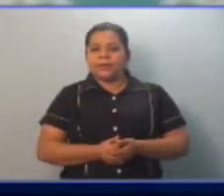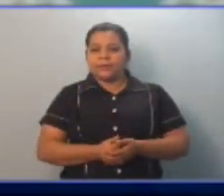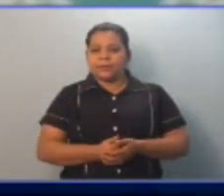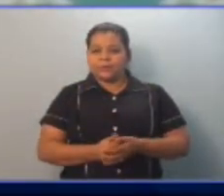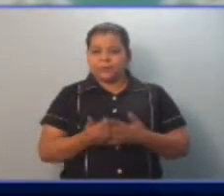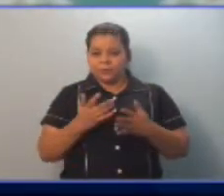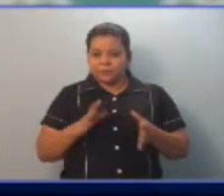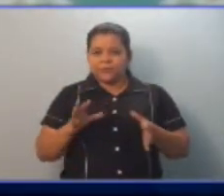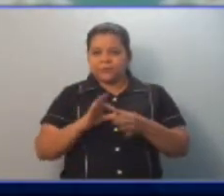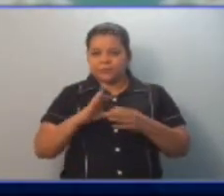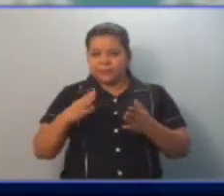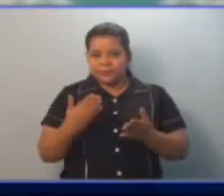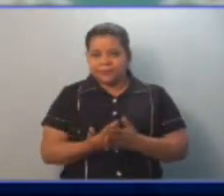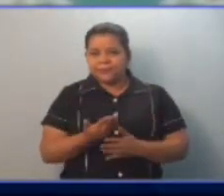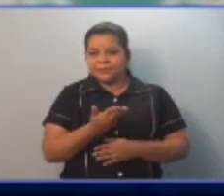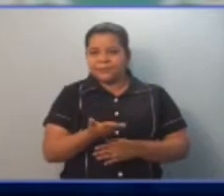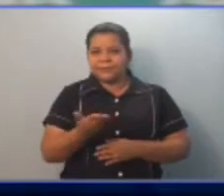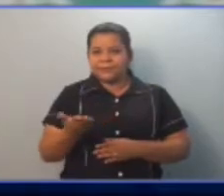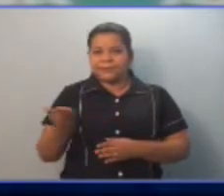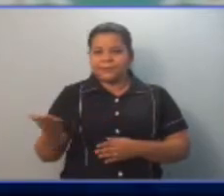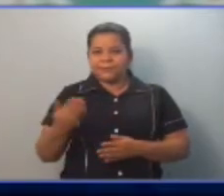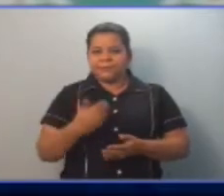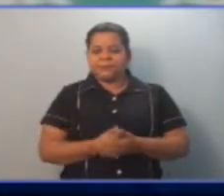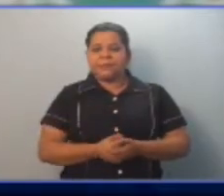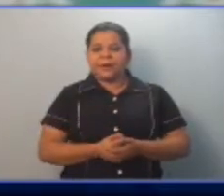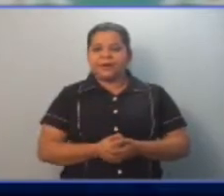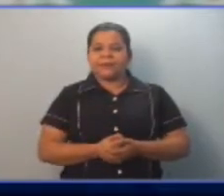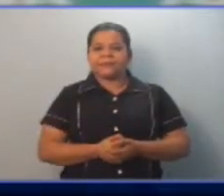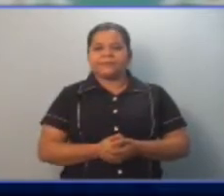que va a tener componentes